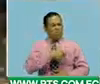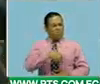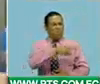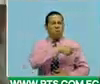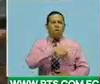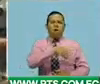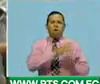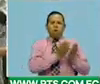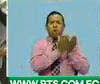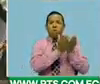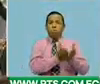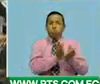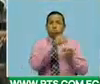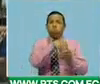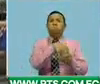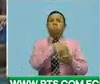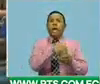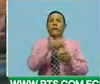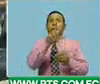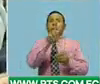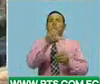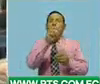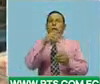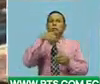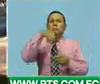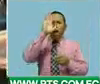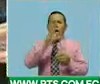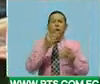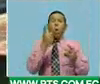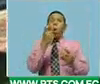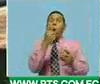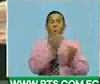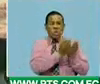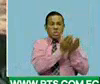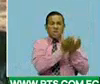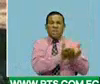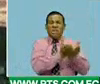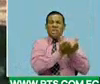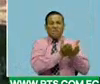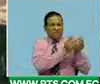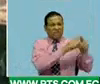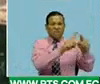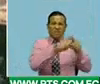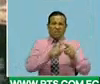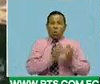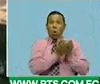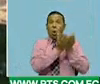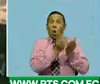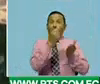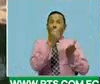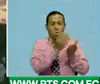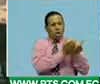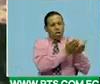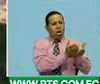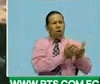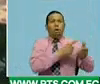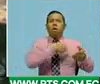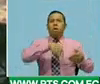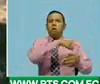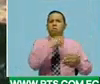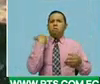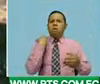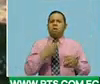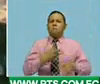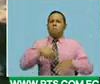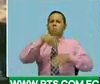de 30. Se movilizaban en 11 lanchas entre rápidas y medianas y utilizaron armas de fuego de largo